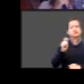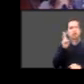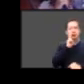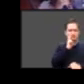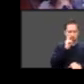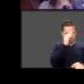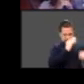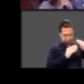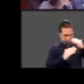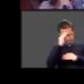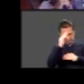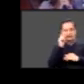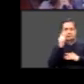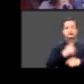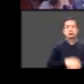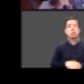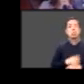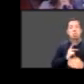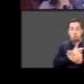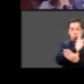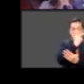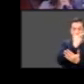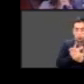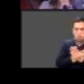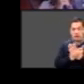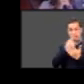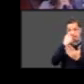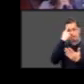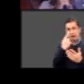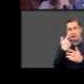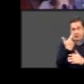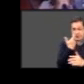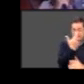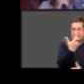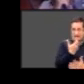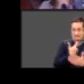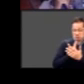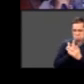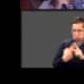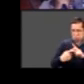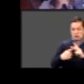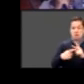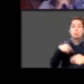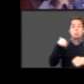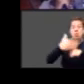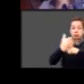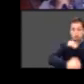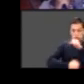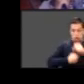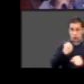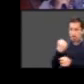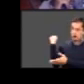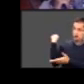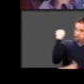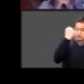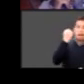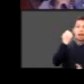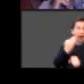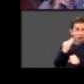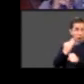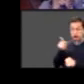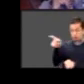proyecto de presupuesto de egresos de la federación para el siguiente año ¿qué tenemos que hacer todavía?